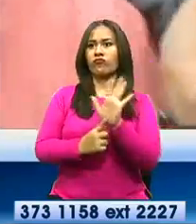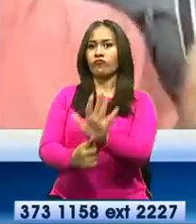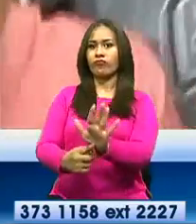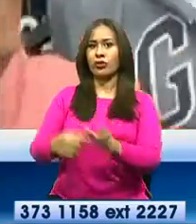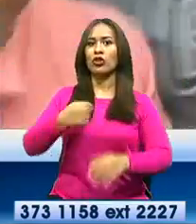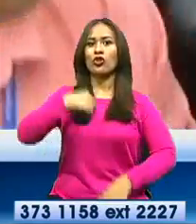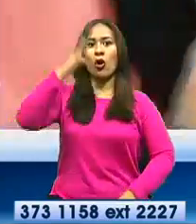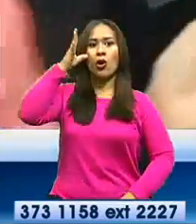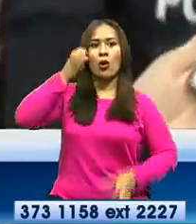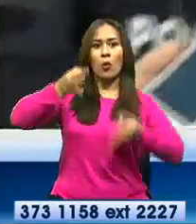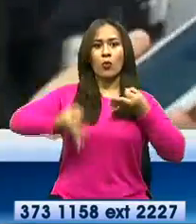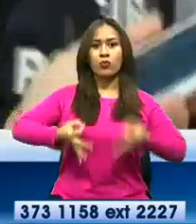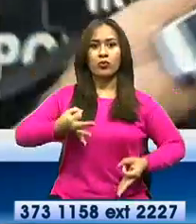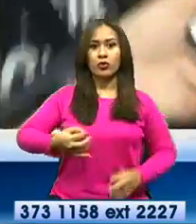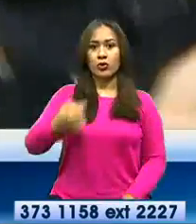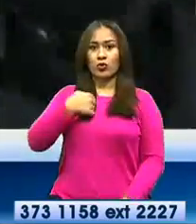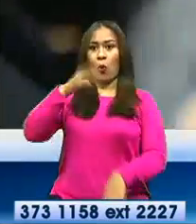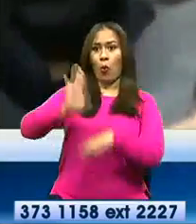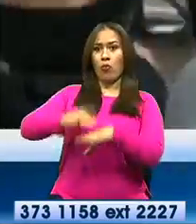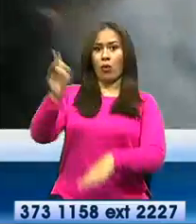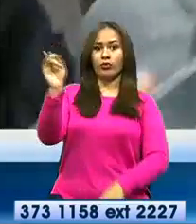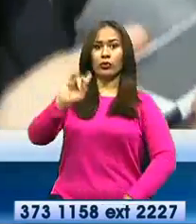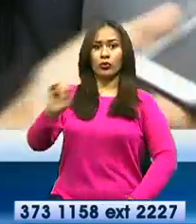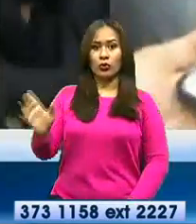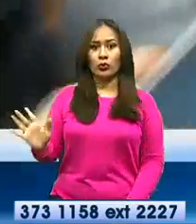en la justicia, ¿no? ¿Quién asumirá su